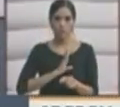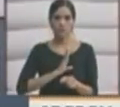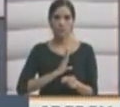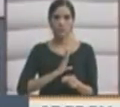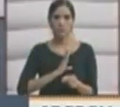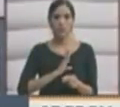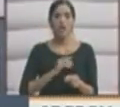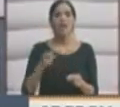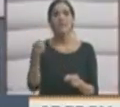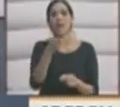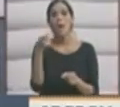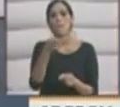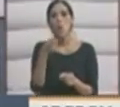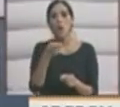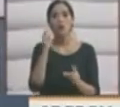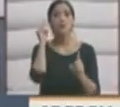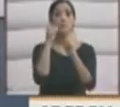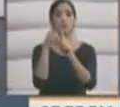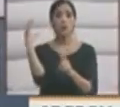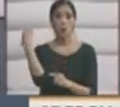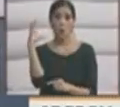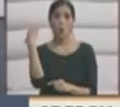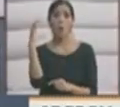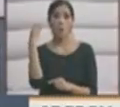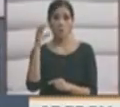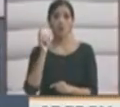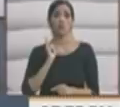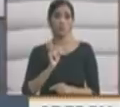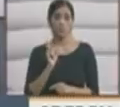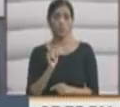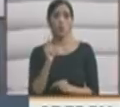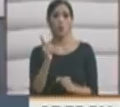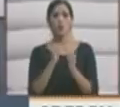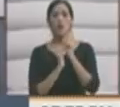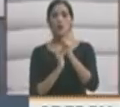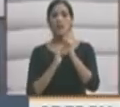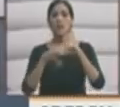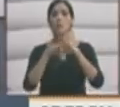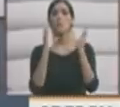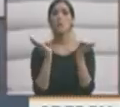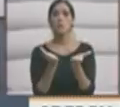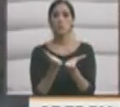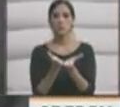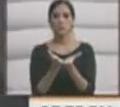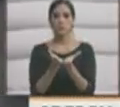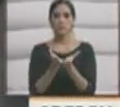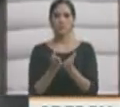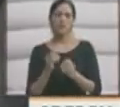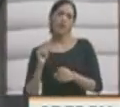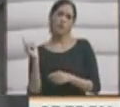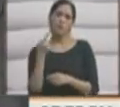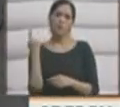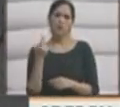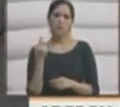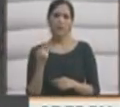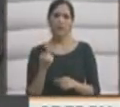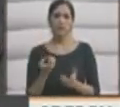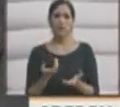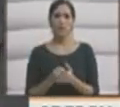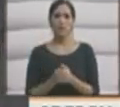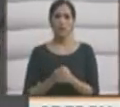desde Colombia, por cierto, uno de los líderes mundiales en no solamente